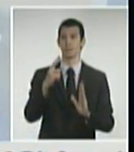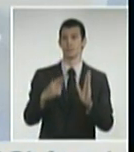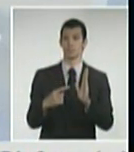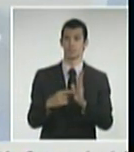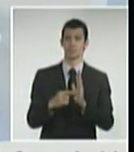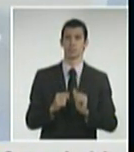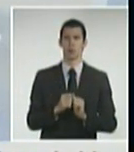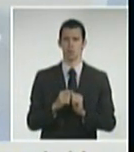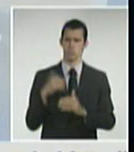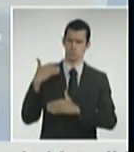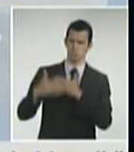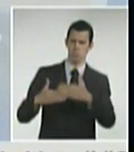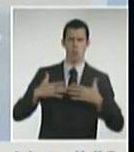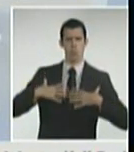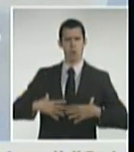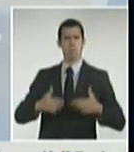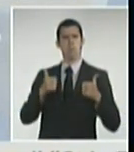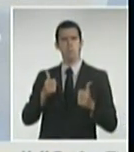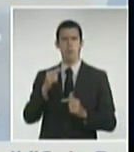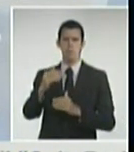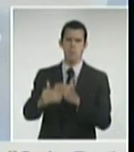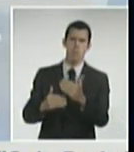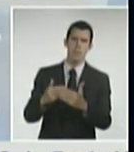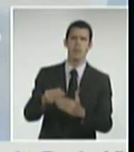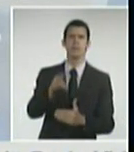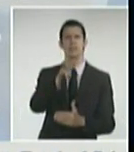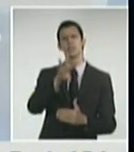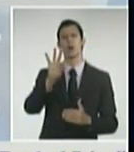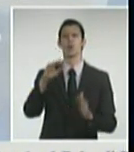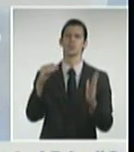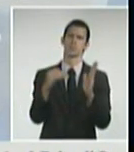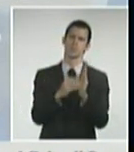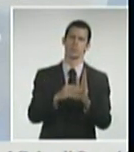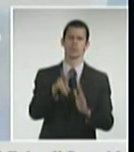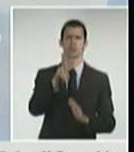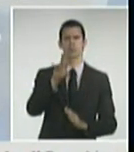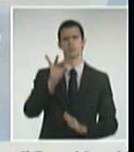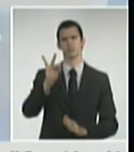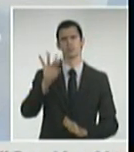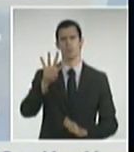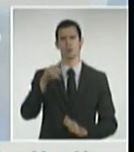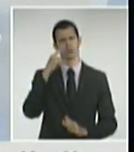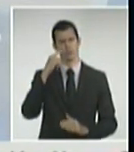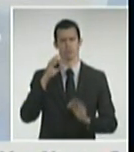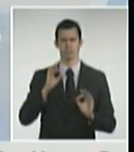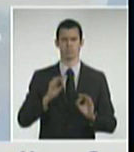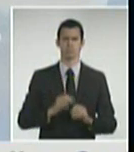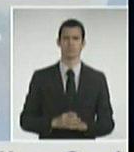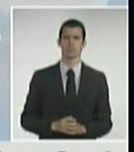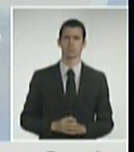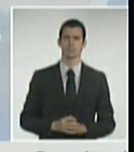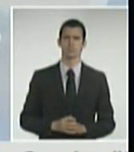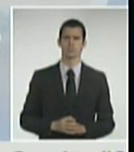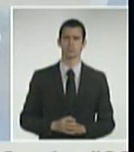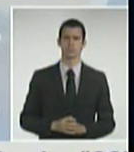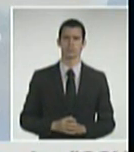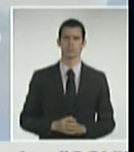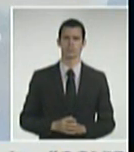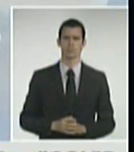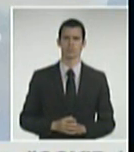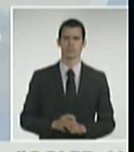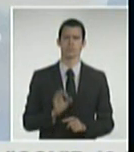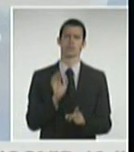38.274, el 99,1%, con una evolución clínica estable. Lamentamos al inicio de la conferencia y